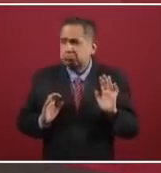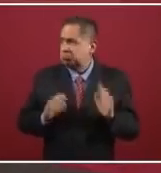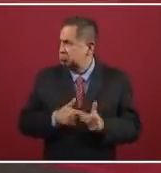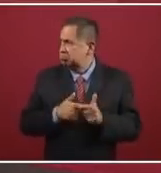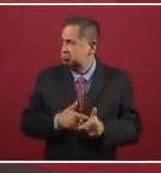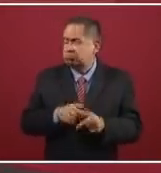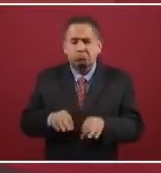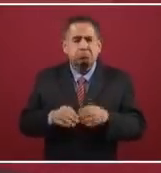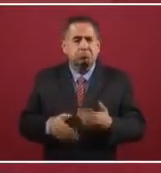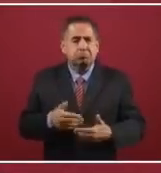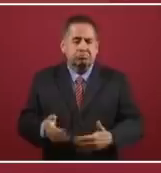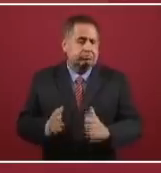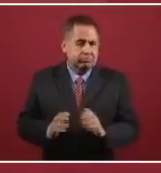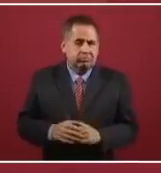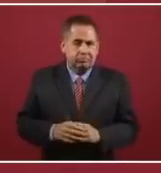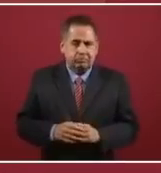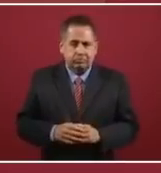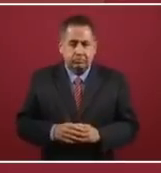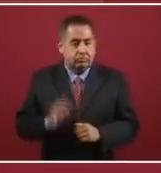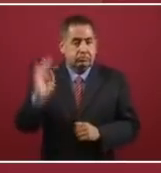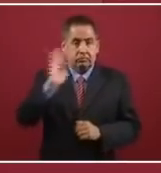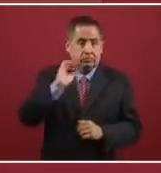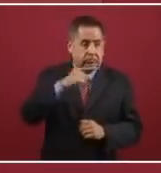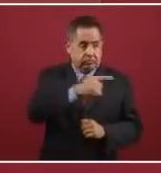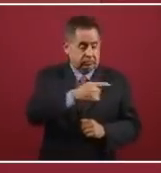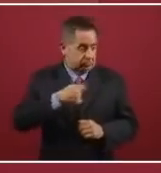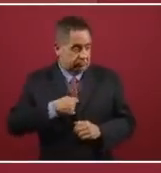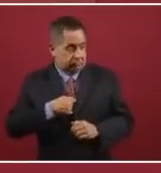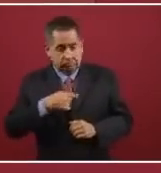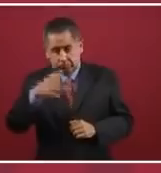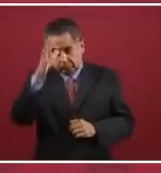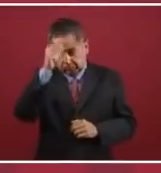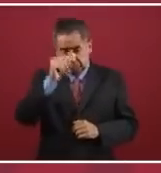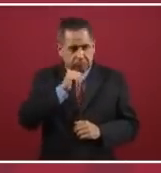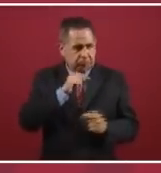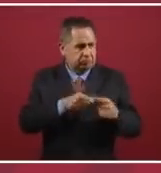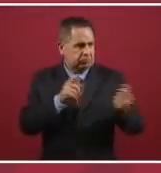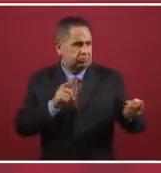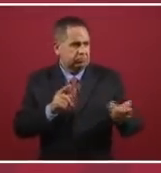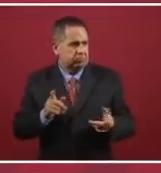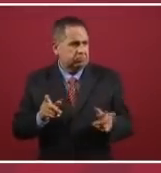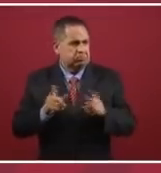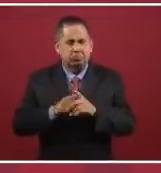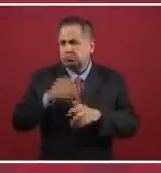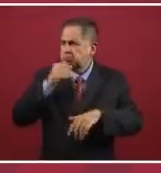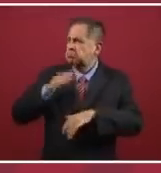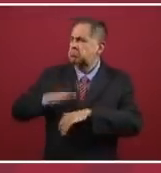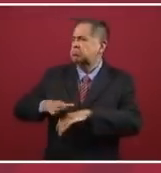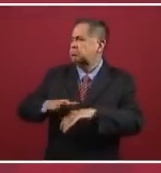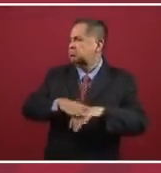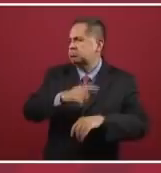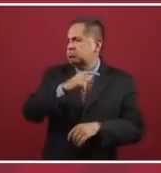Cuando no está uno de acuerdo, puede uno